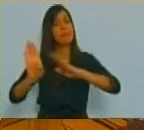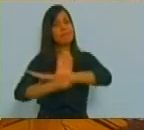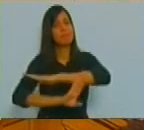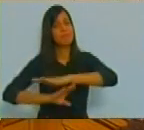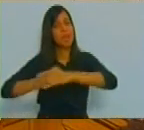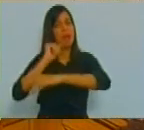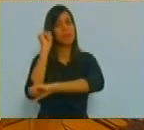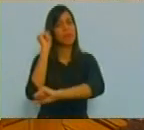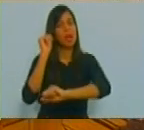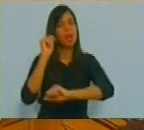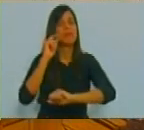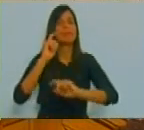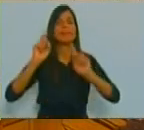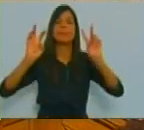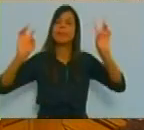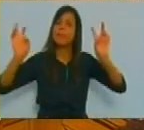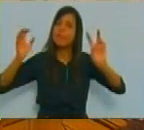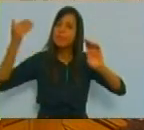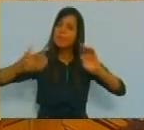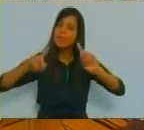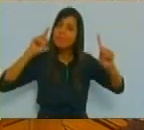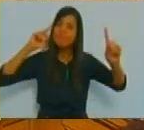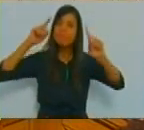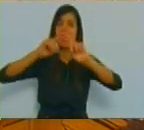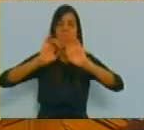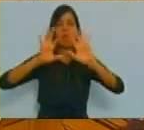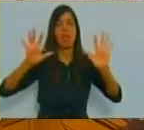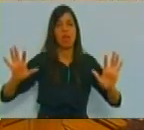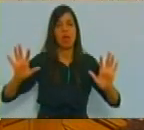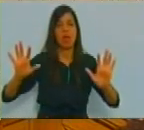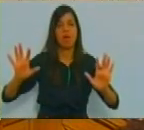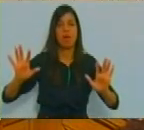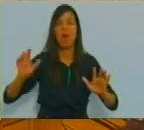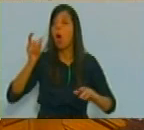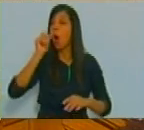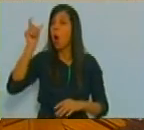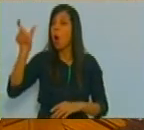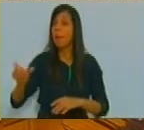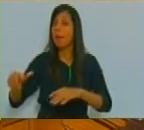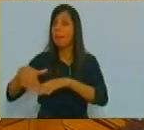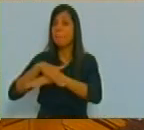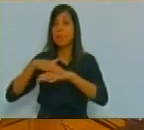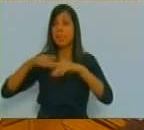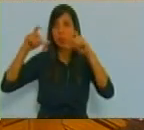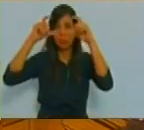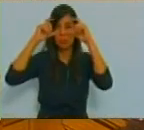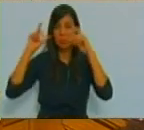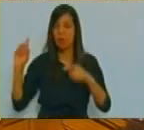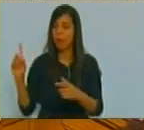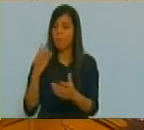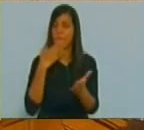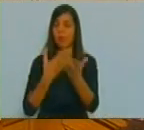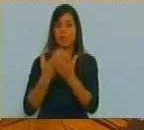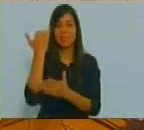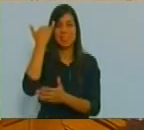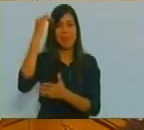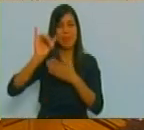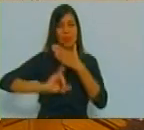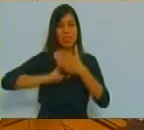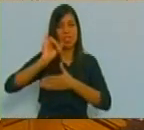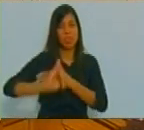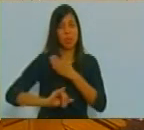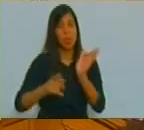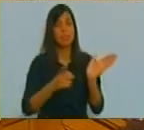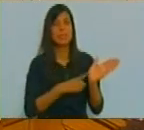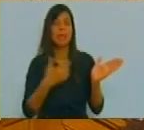énfasis desde la propuesta que ha presentado el compañero ministro en esto reverol yo creo que es fundamental